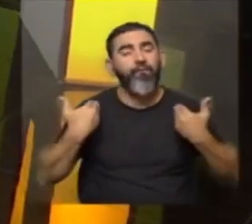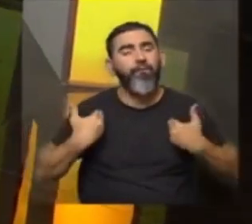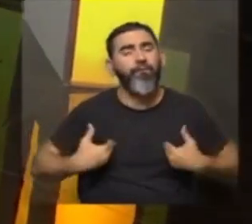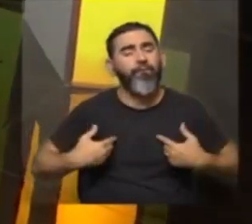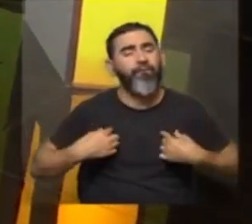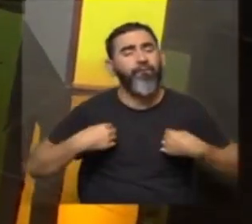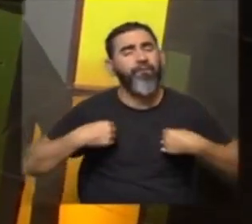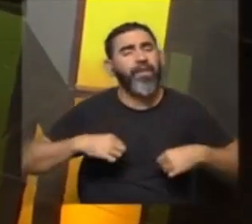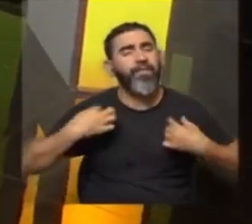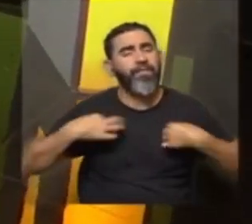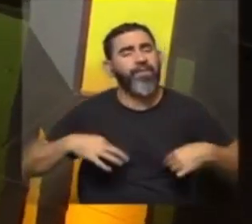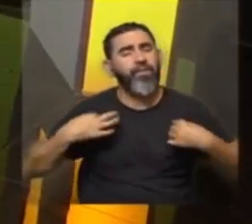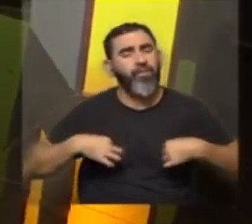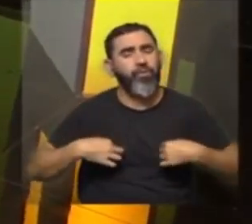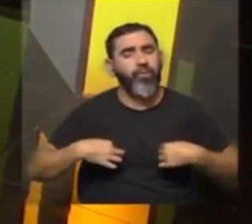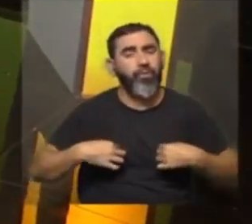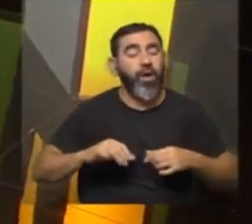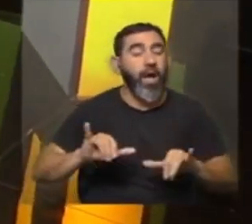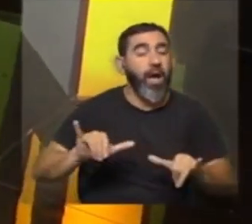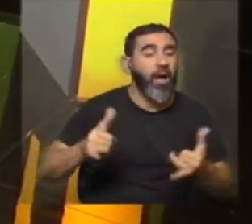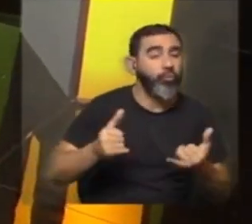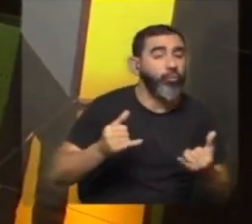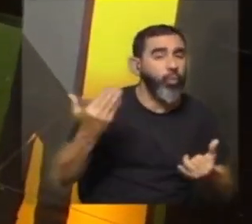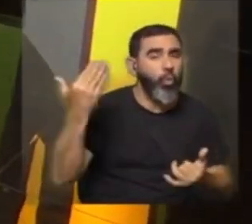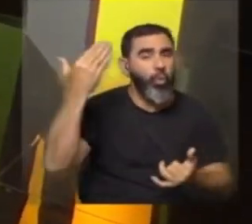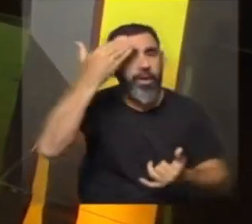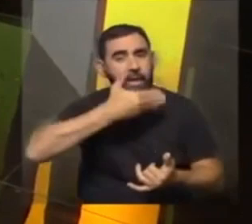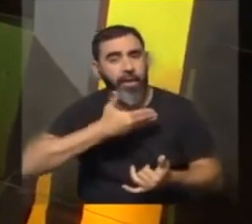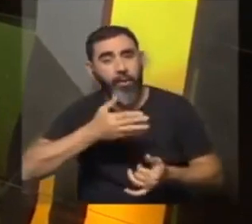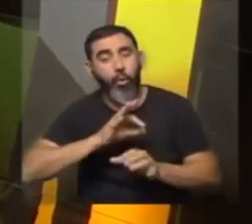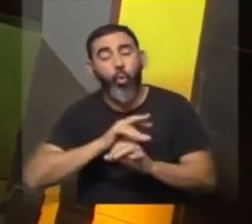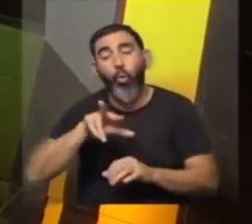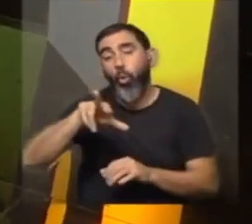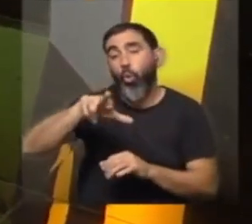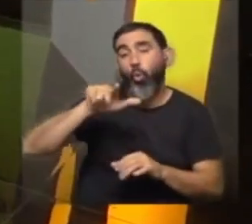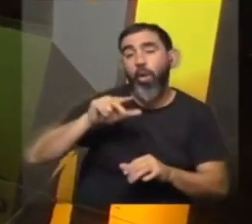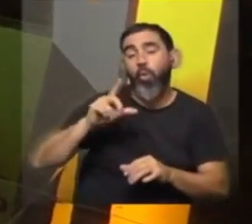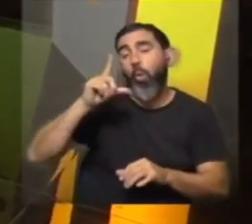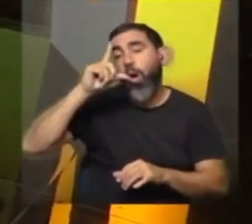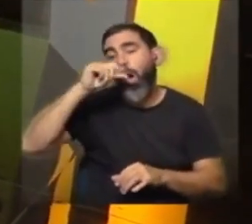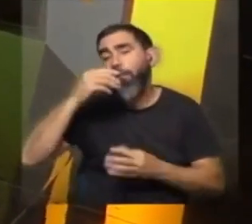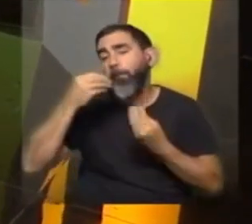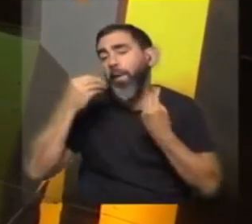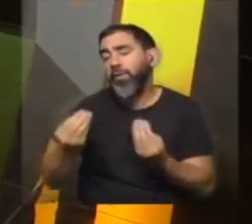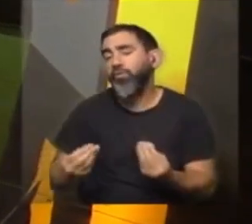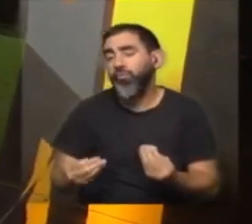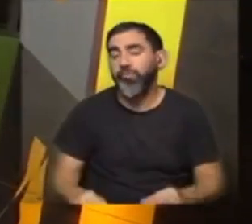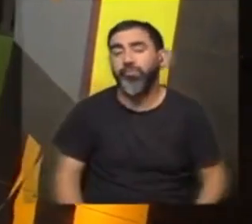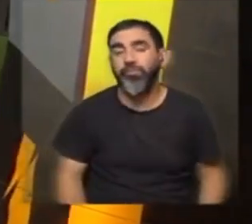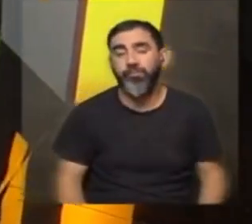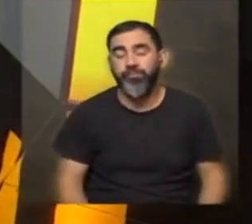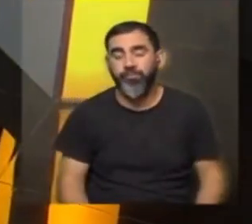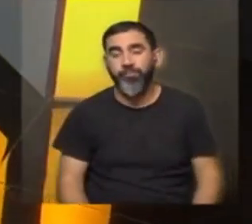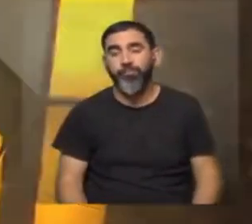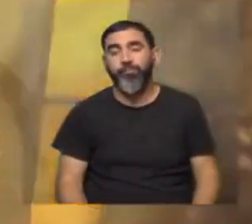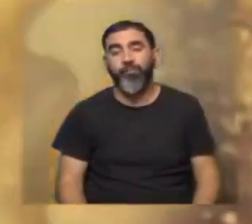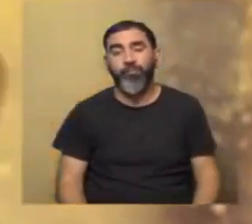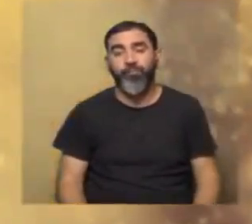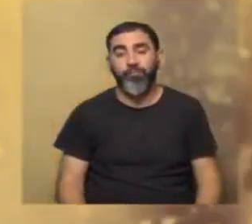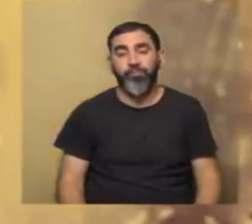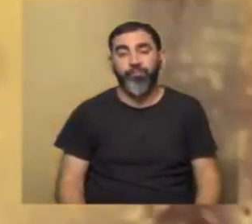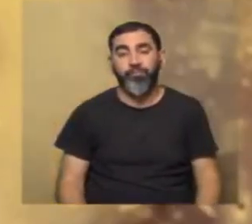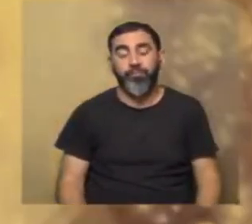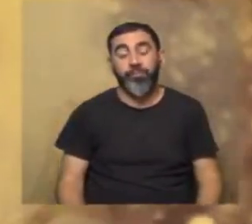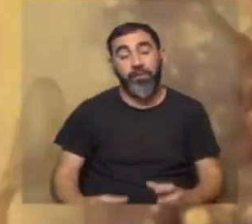el vestido era azul o negro o dorado y amarillo. Bueno, justamente nos contaba Marita que